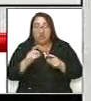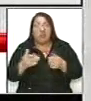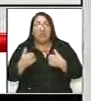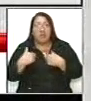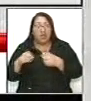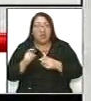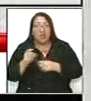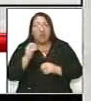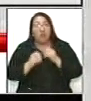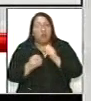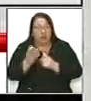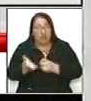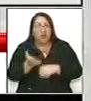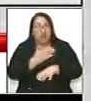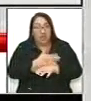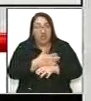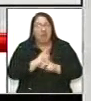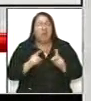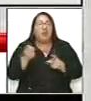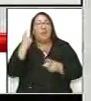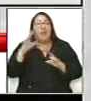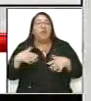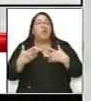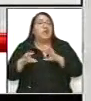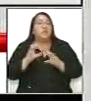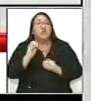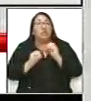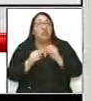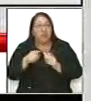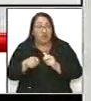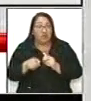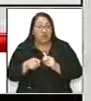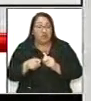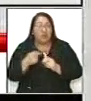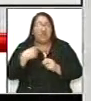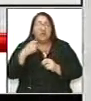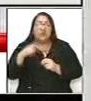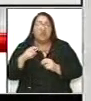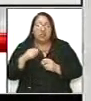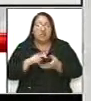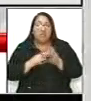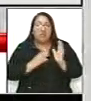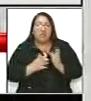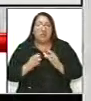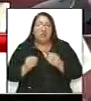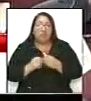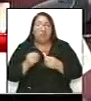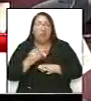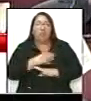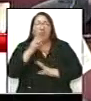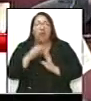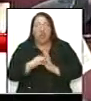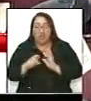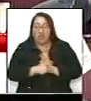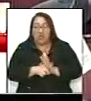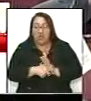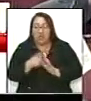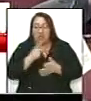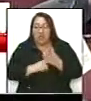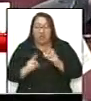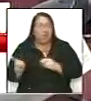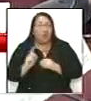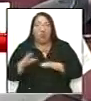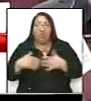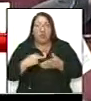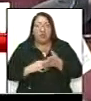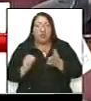que hacer esta modificación. Pero para poder hacer esta modificación necesitábamos plantearlo como un proyecto de ley para que no